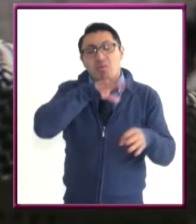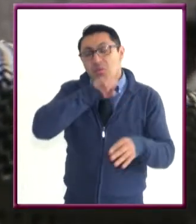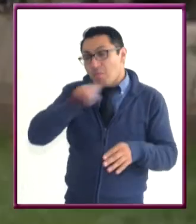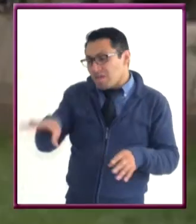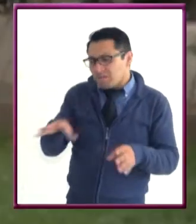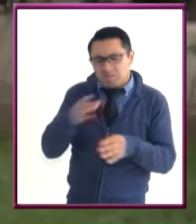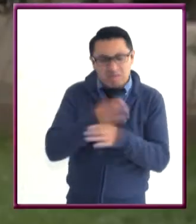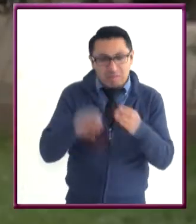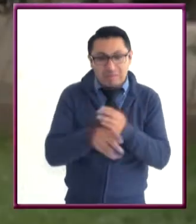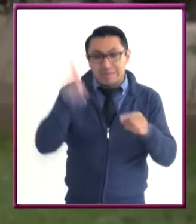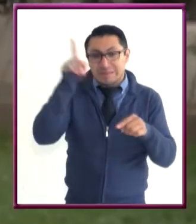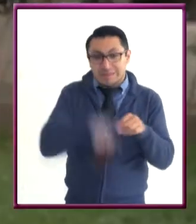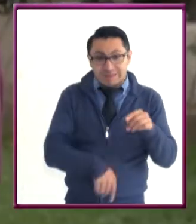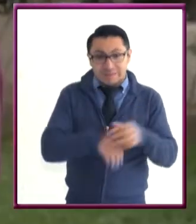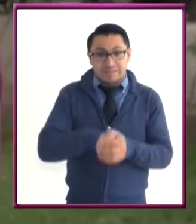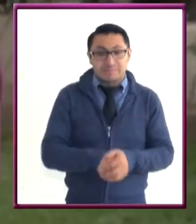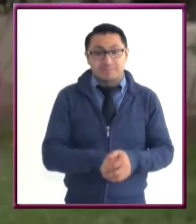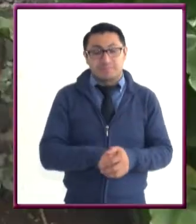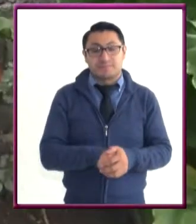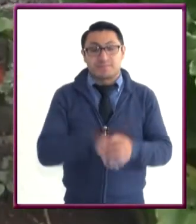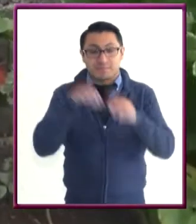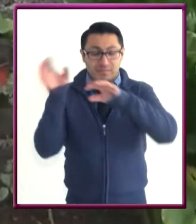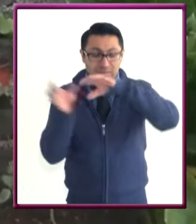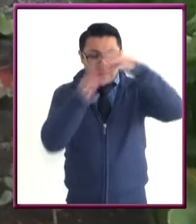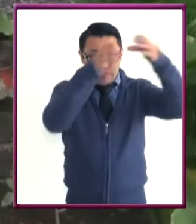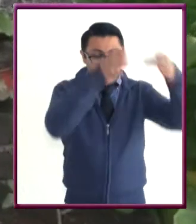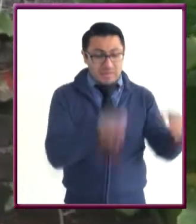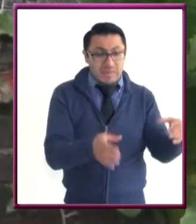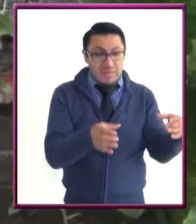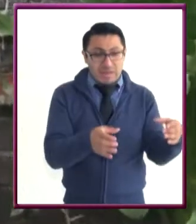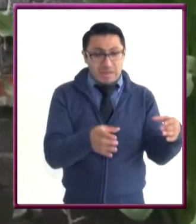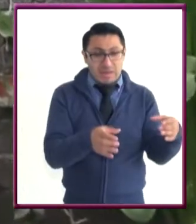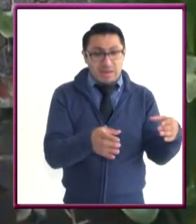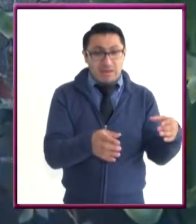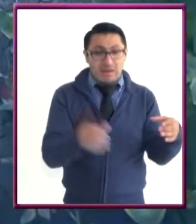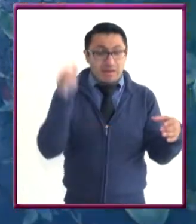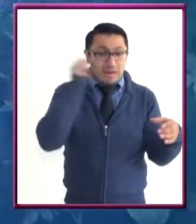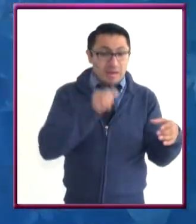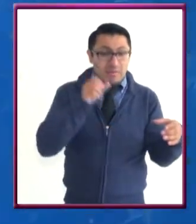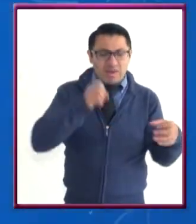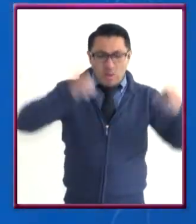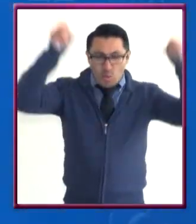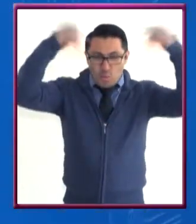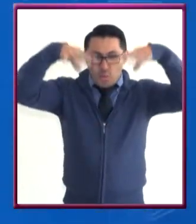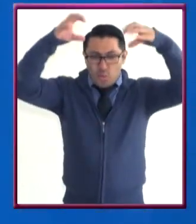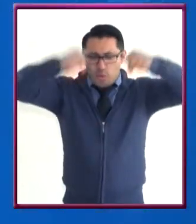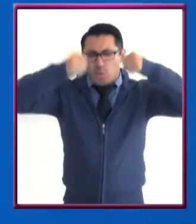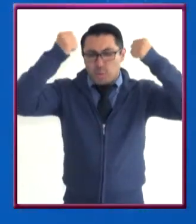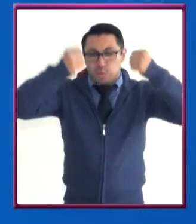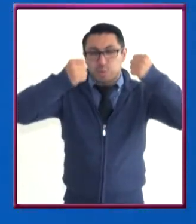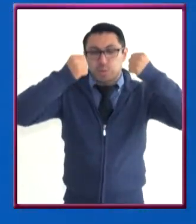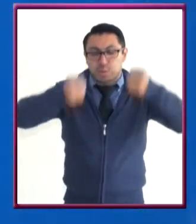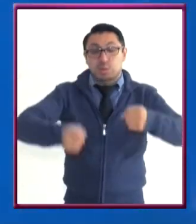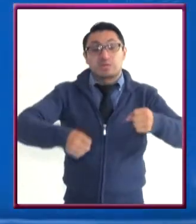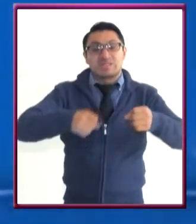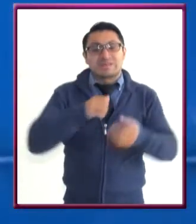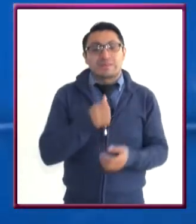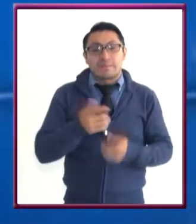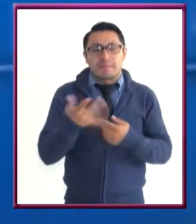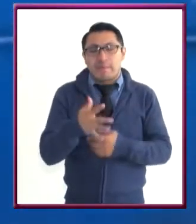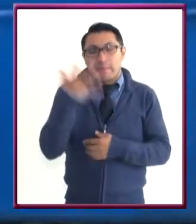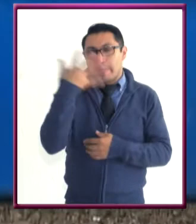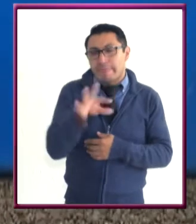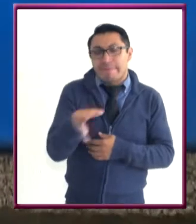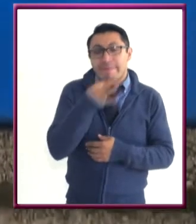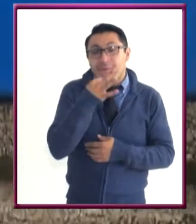basuritas así, y la pasas por un separador de primeras aguas. Y lo que hace es que cada vez que cae un aguacero, permite que los primeros más